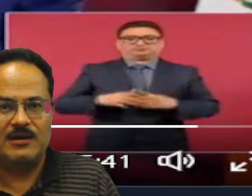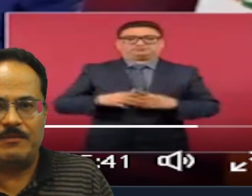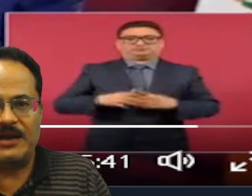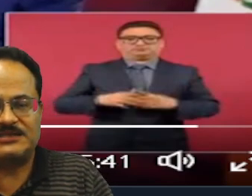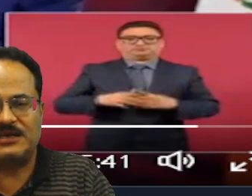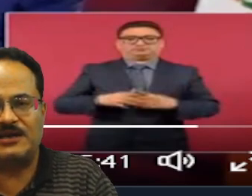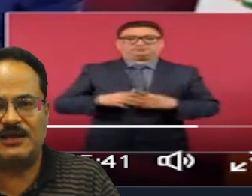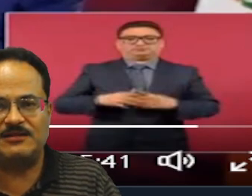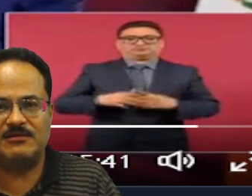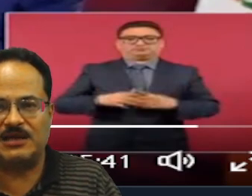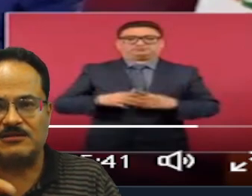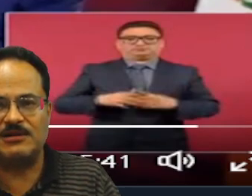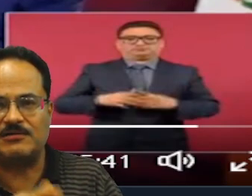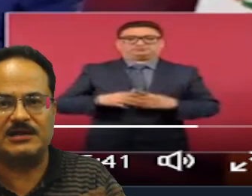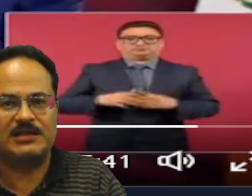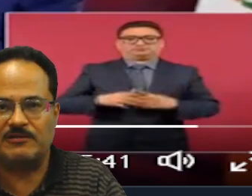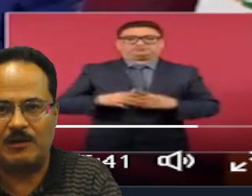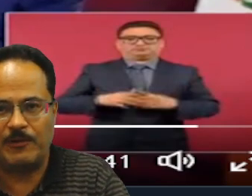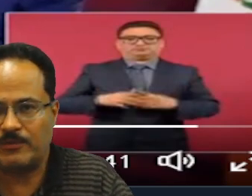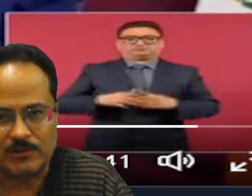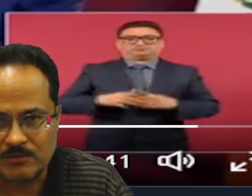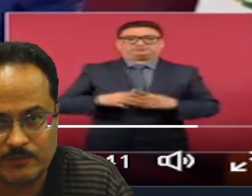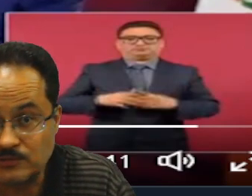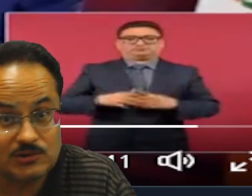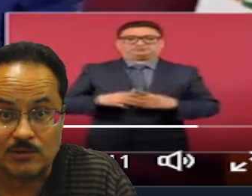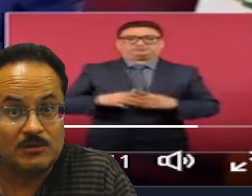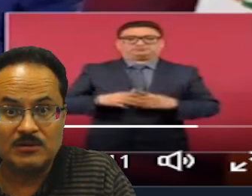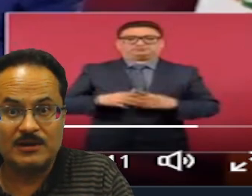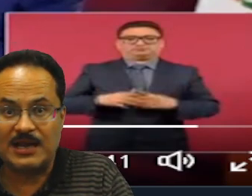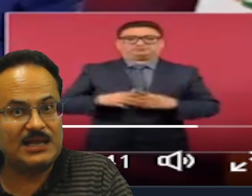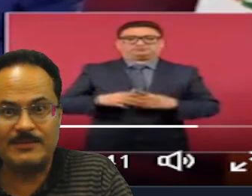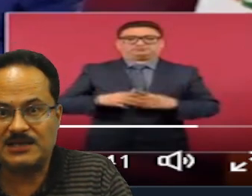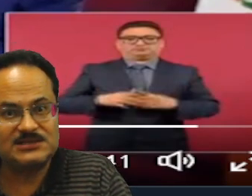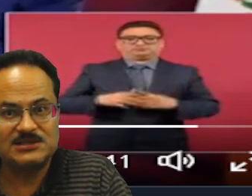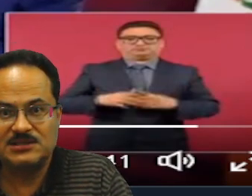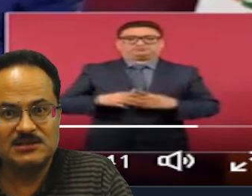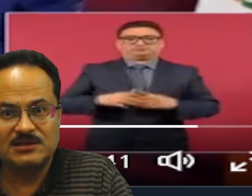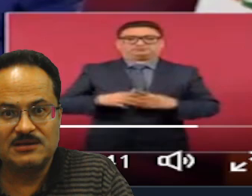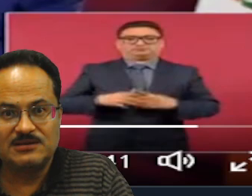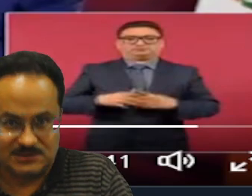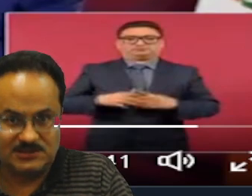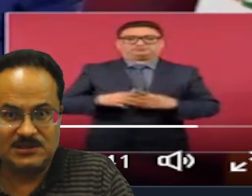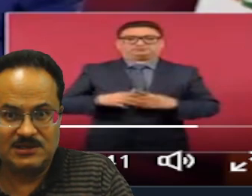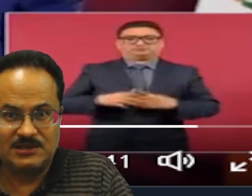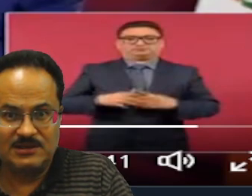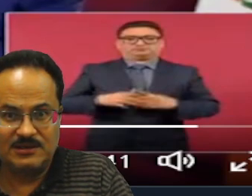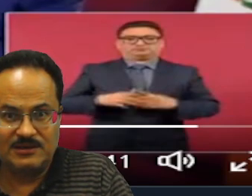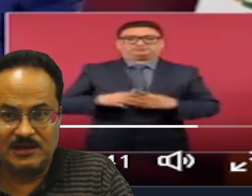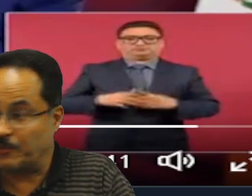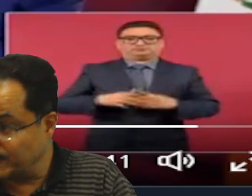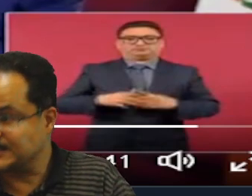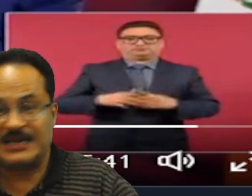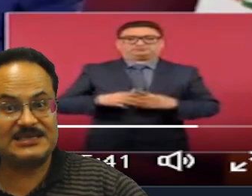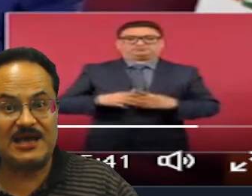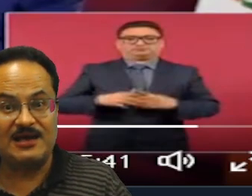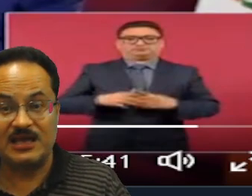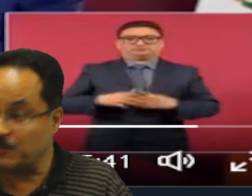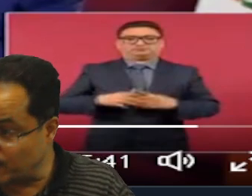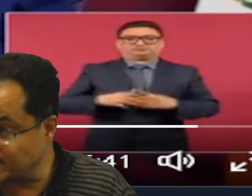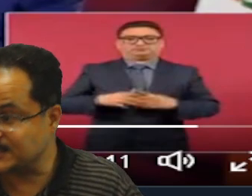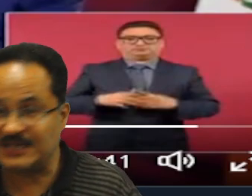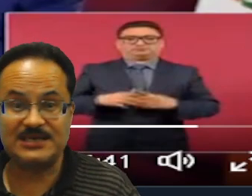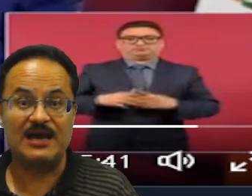para seguir dándole atole con el dedo al pueblo punto nada más y por desgracia